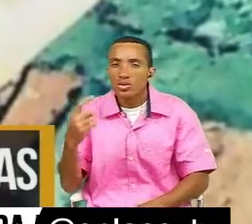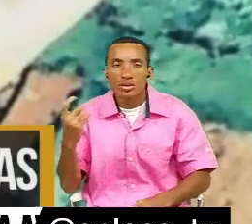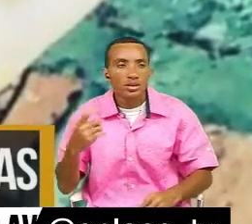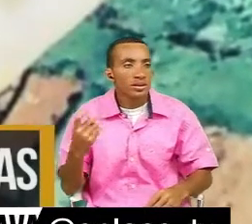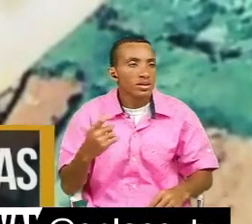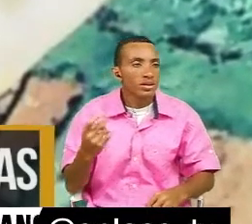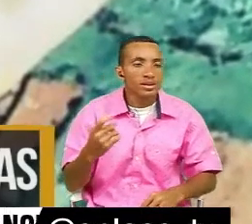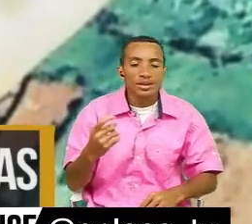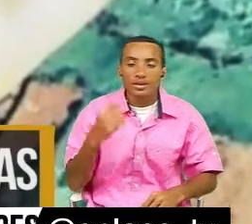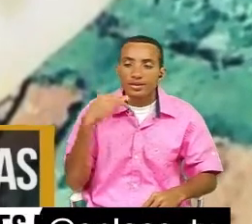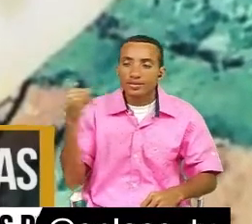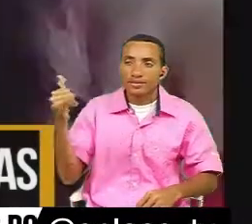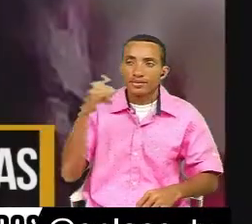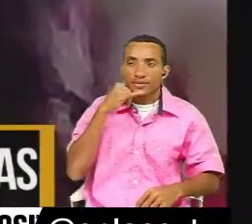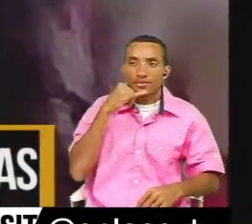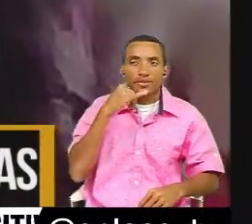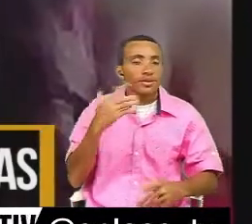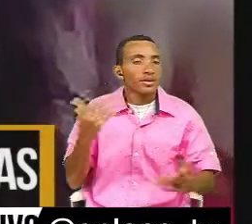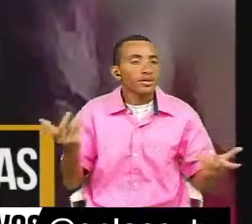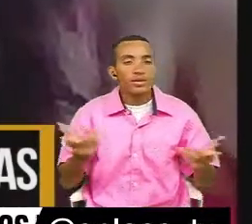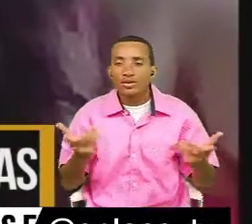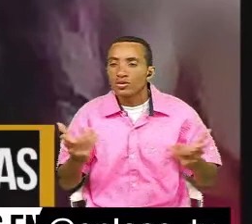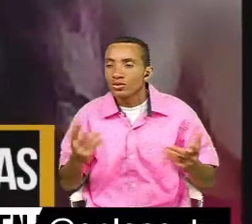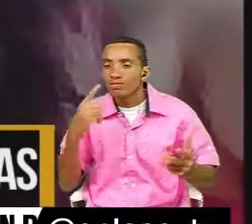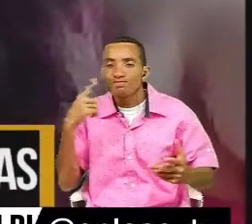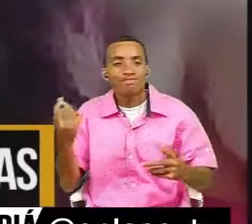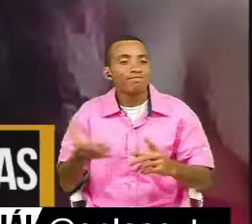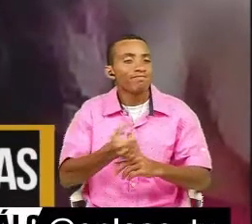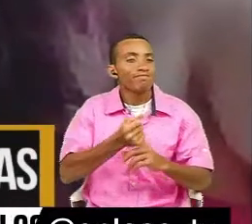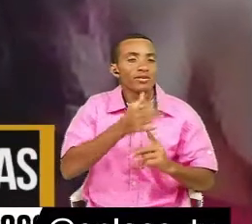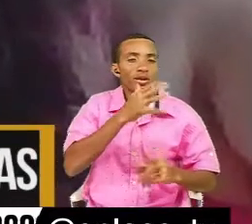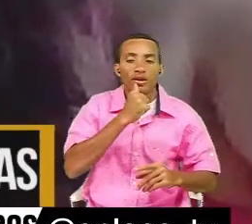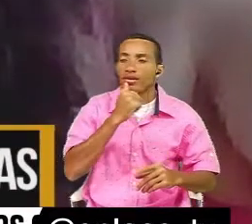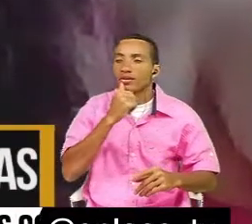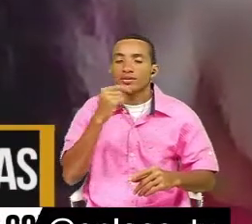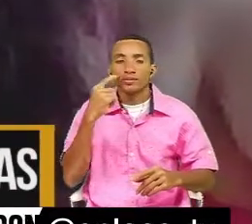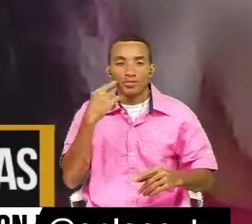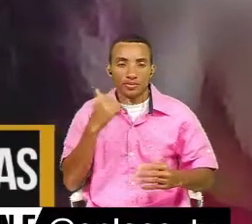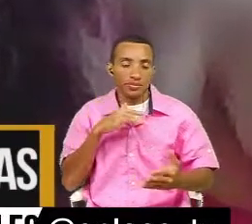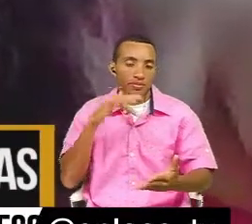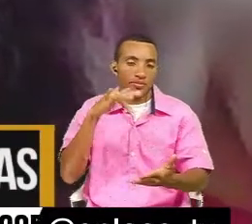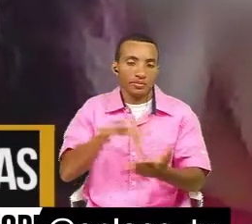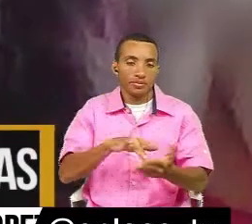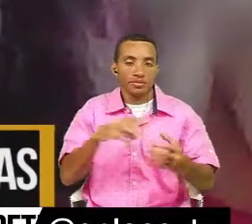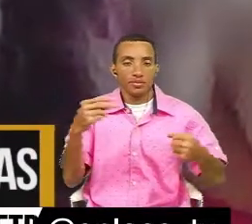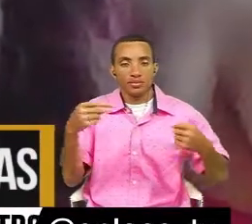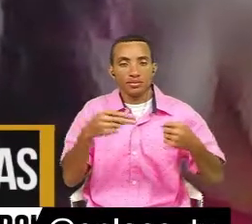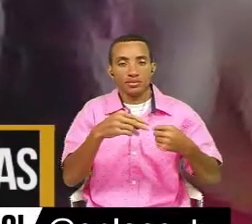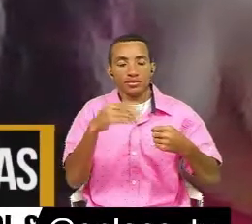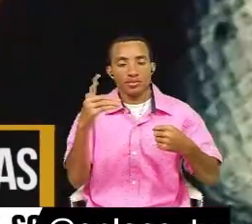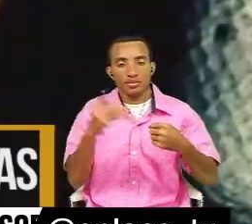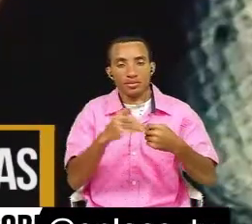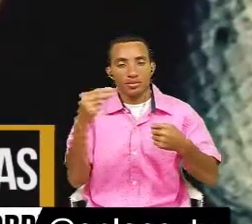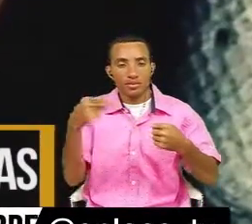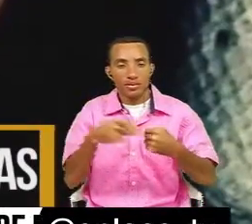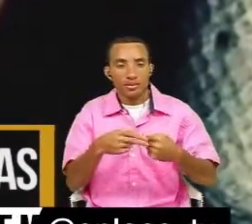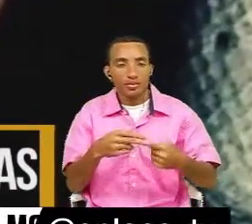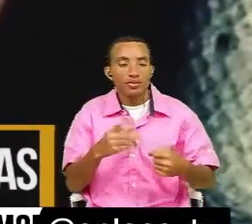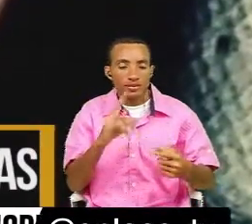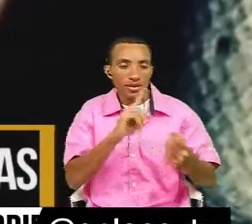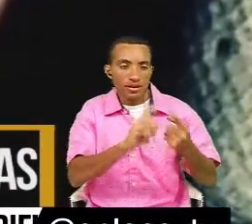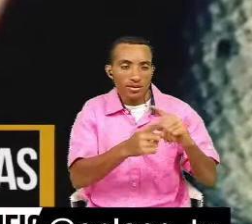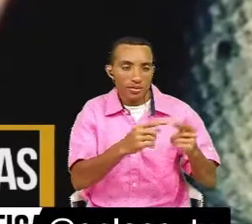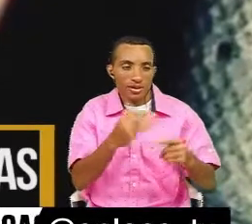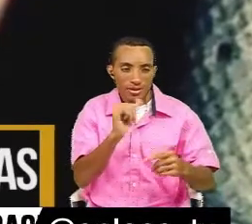¿no? Ya cuando me llamó ya vio que no tenía por dónde encontrarla. Cuando yo llegué, fuimos al colegio a preguntar por el teléfono de la amiga para ir a la casa de la